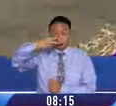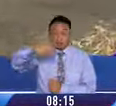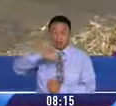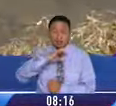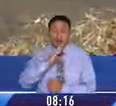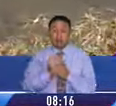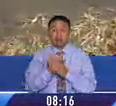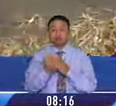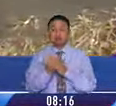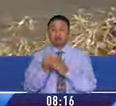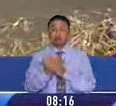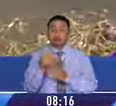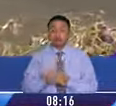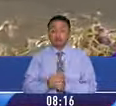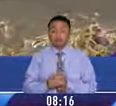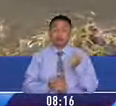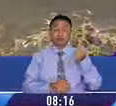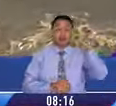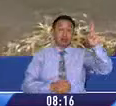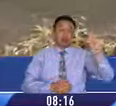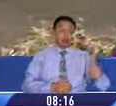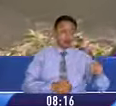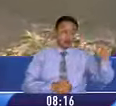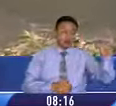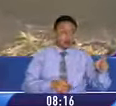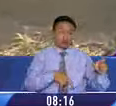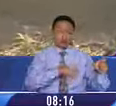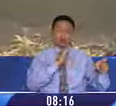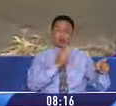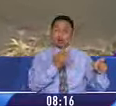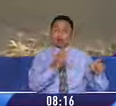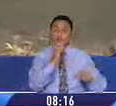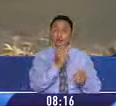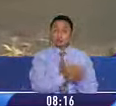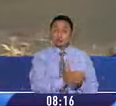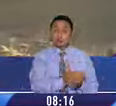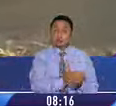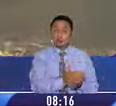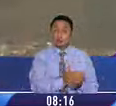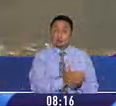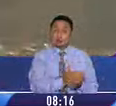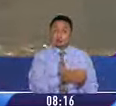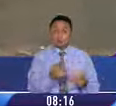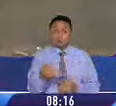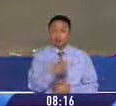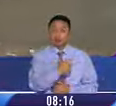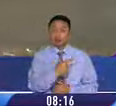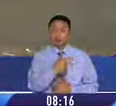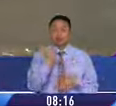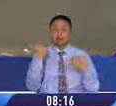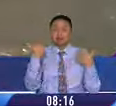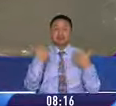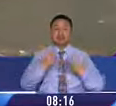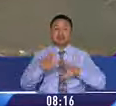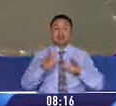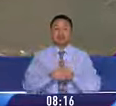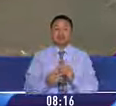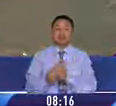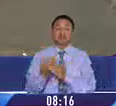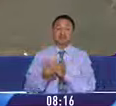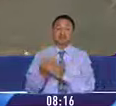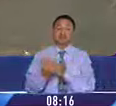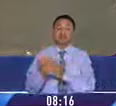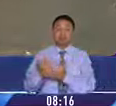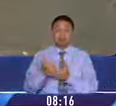agua. Sabemos que en el sur de Quito a los ciudadanos les están cortando el agua porque supuestamente consumen mucho. Sin embargo, acá la empresa de agua potable no